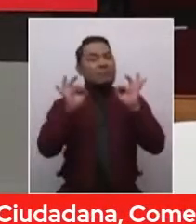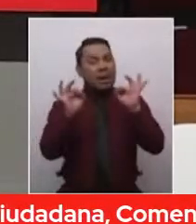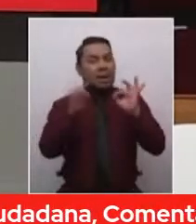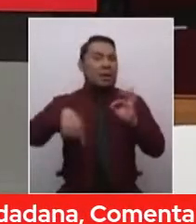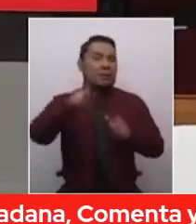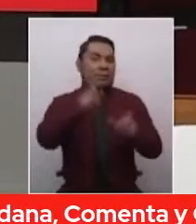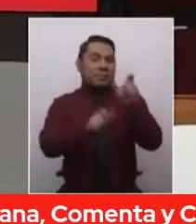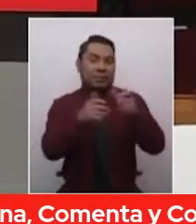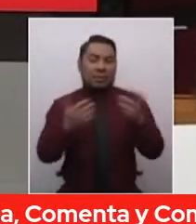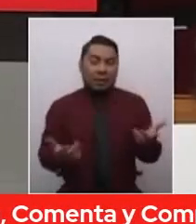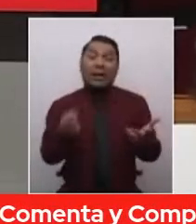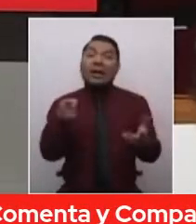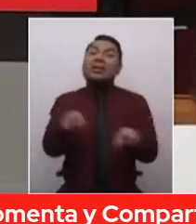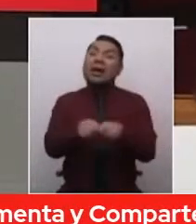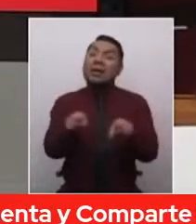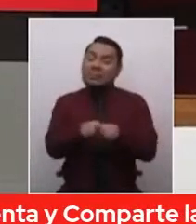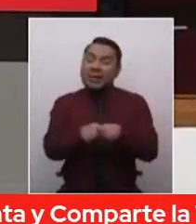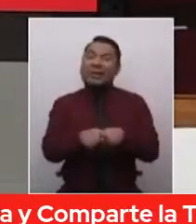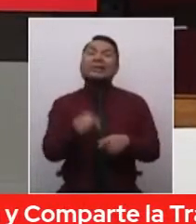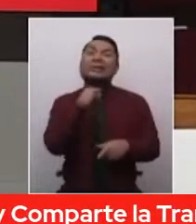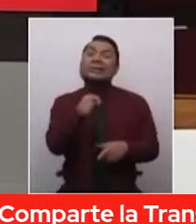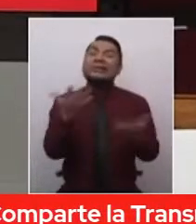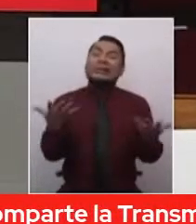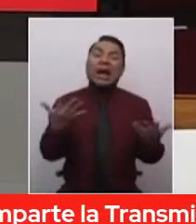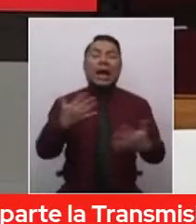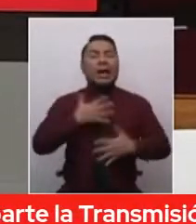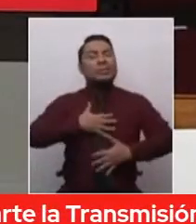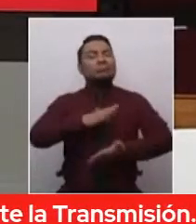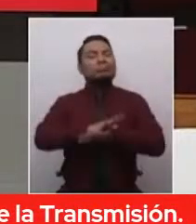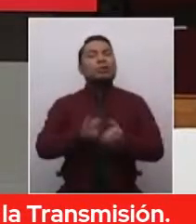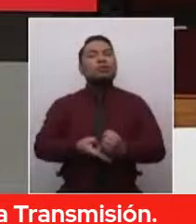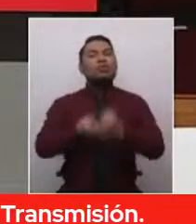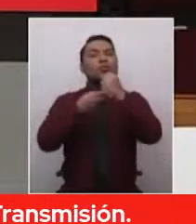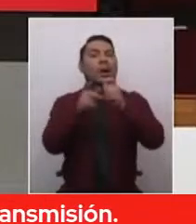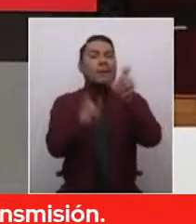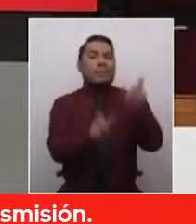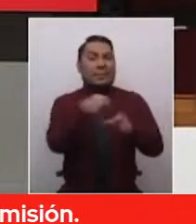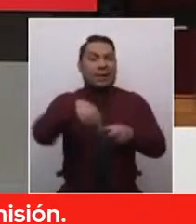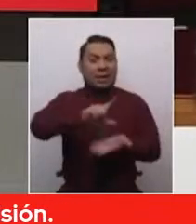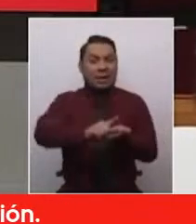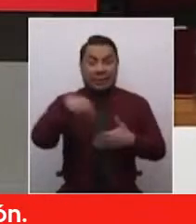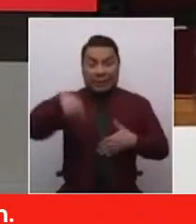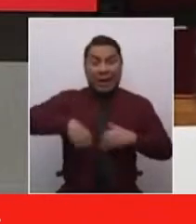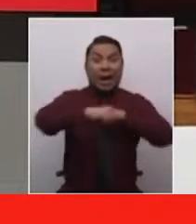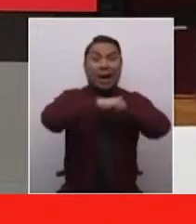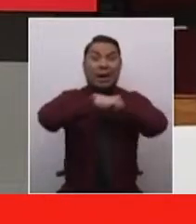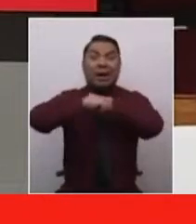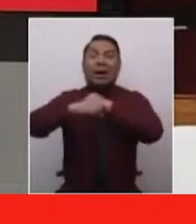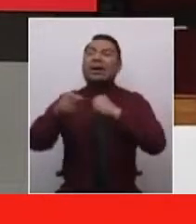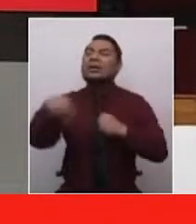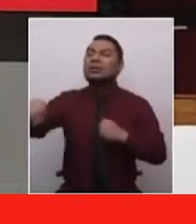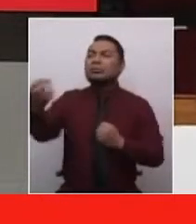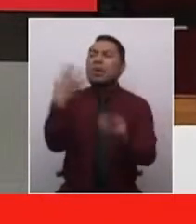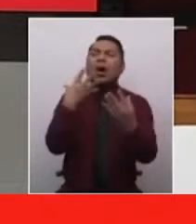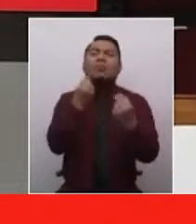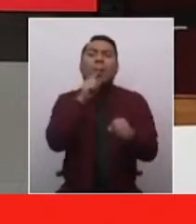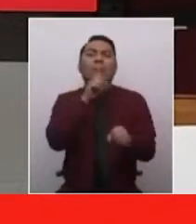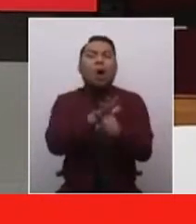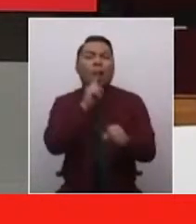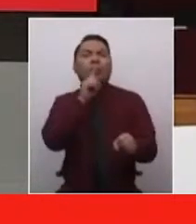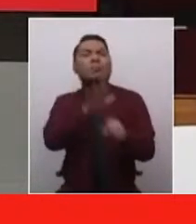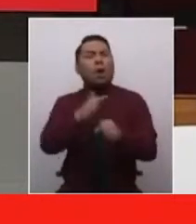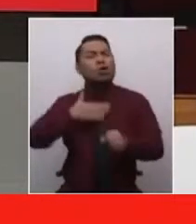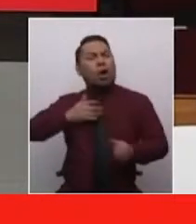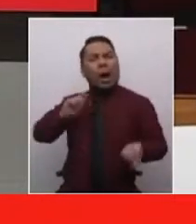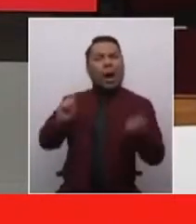de bienestar si no hablamos de seguridad para nuestros vecinos en Lima. Aquí en esta campaña se han hecho una serie de promesas sobre cómo va a cambiar